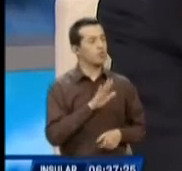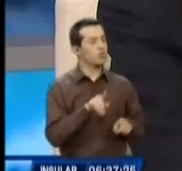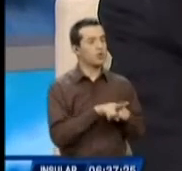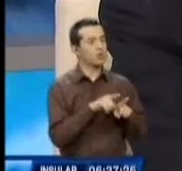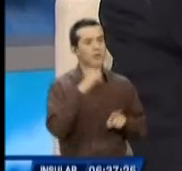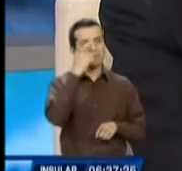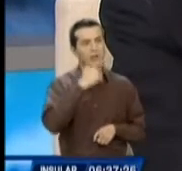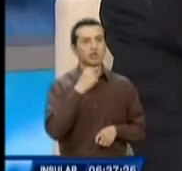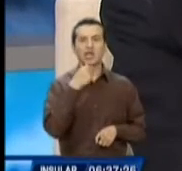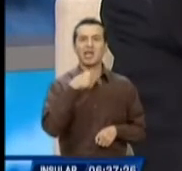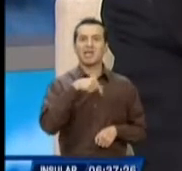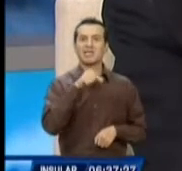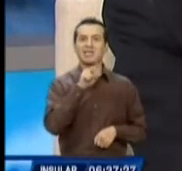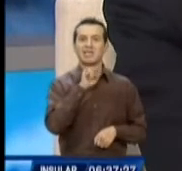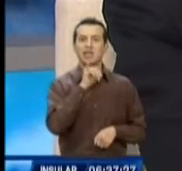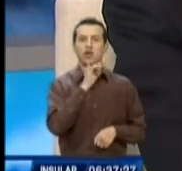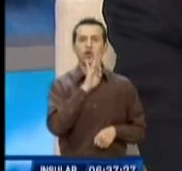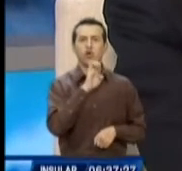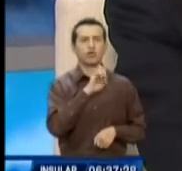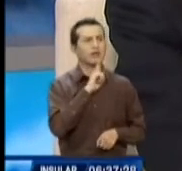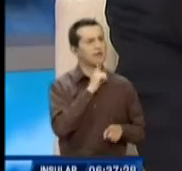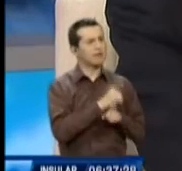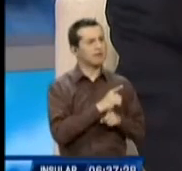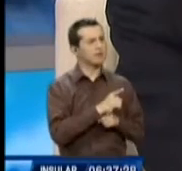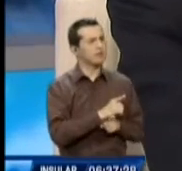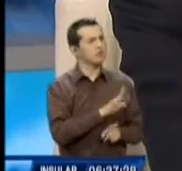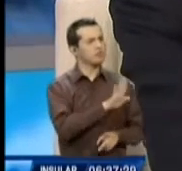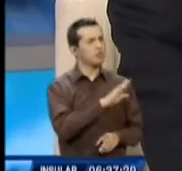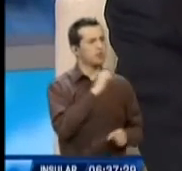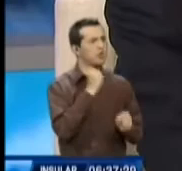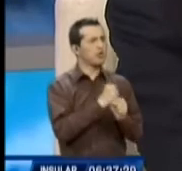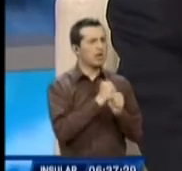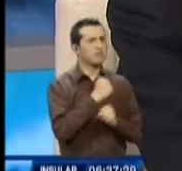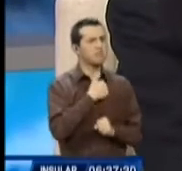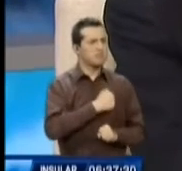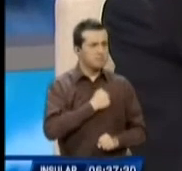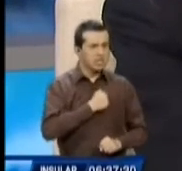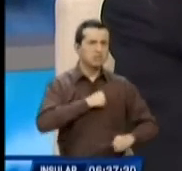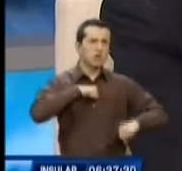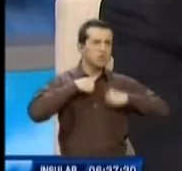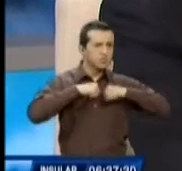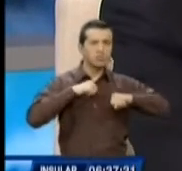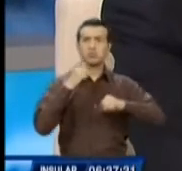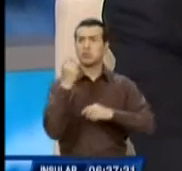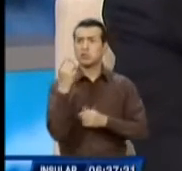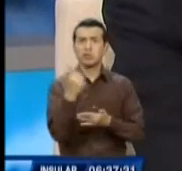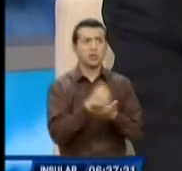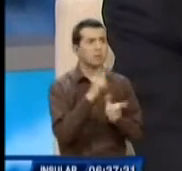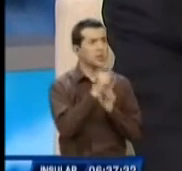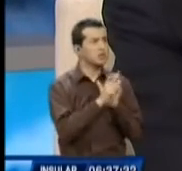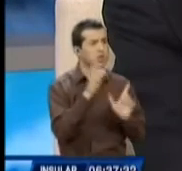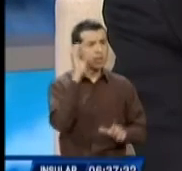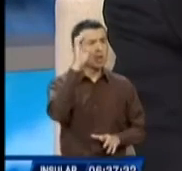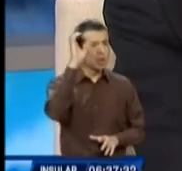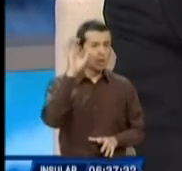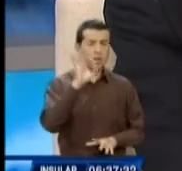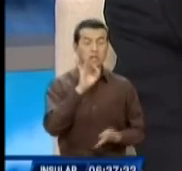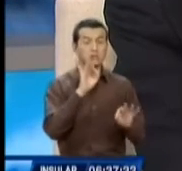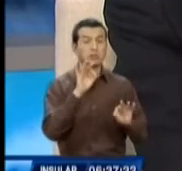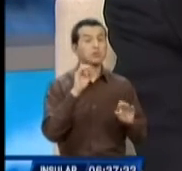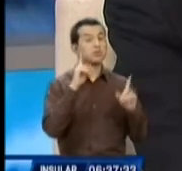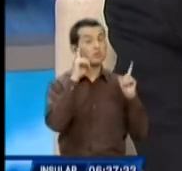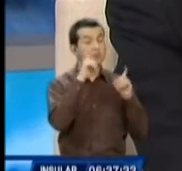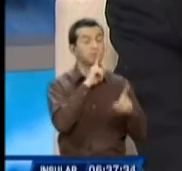en esto, porque trabajar en esto, buscar los recursos, buscar la gente, y